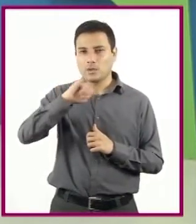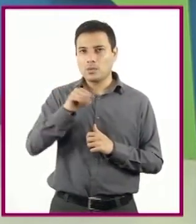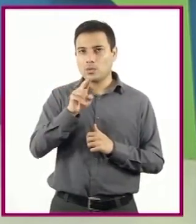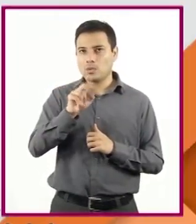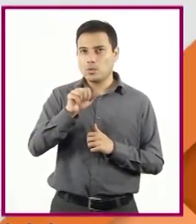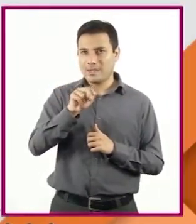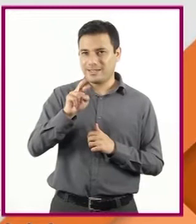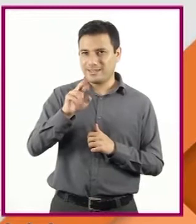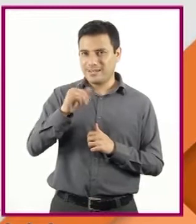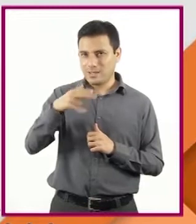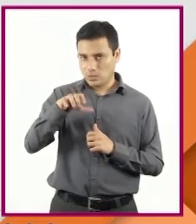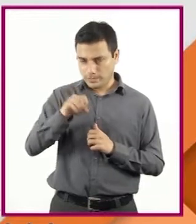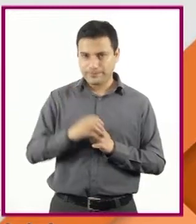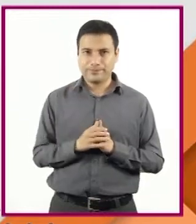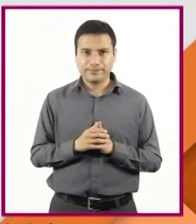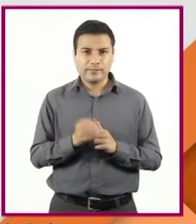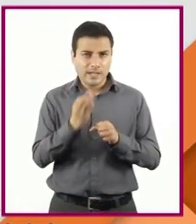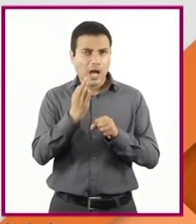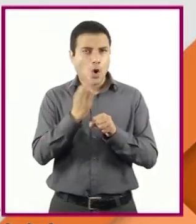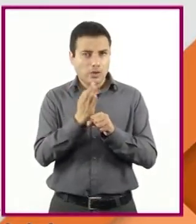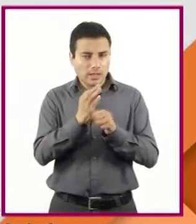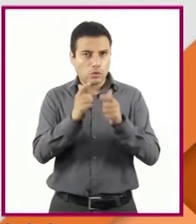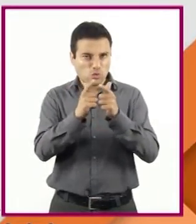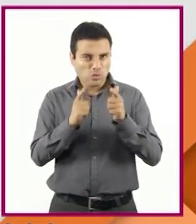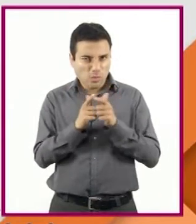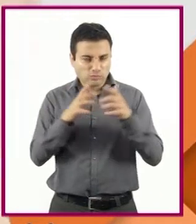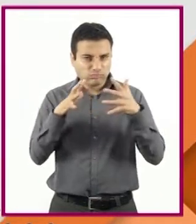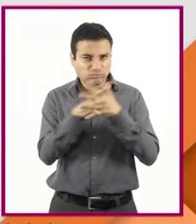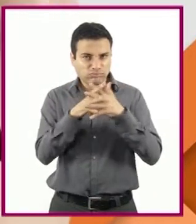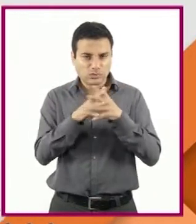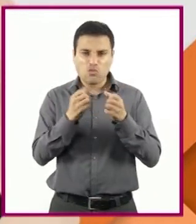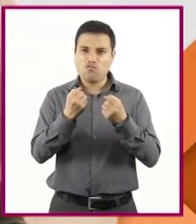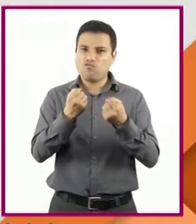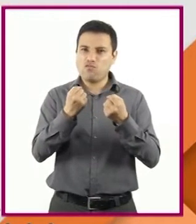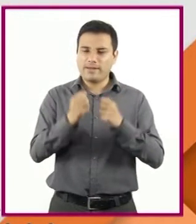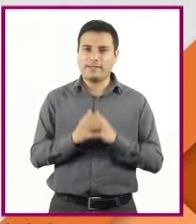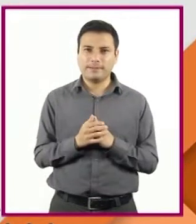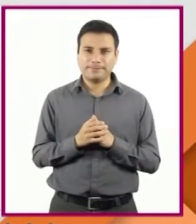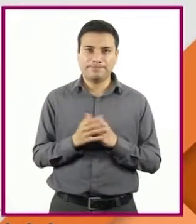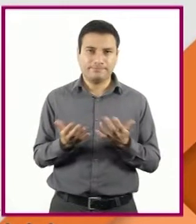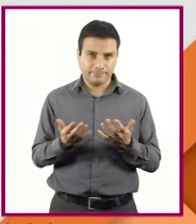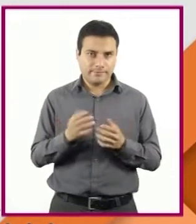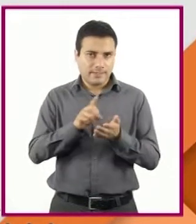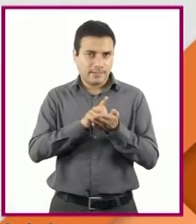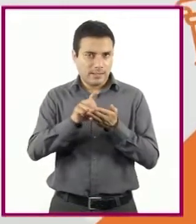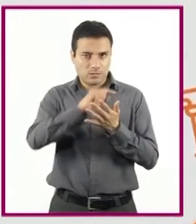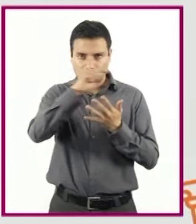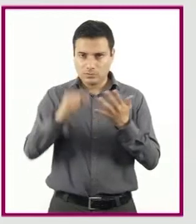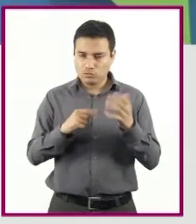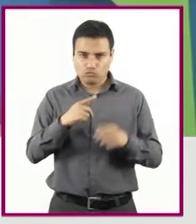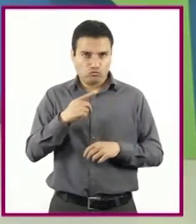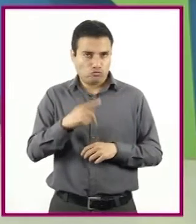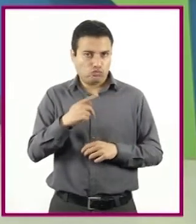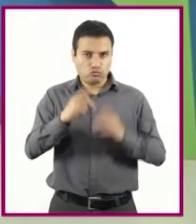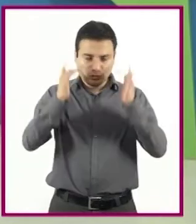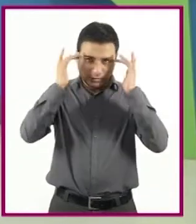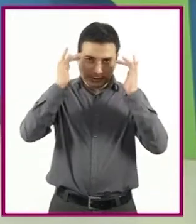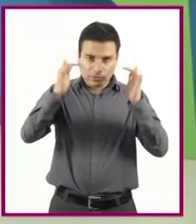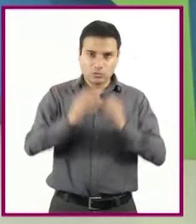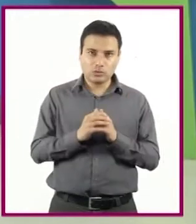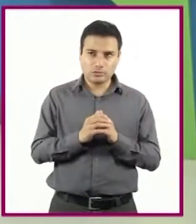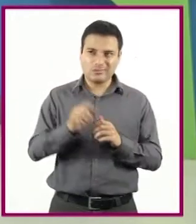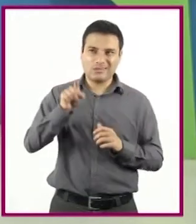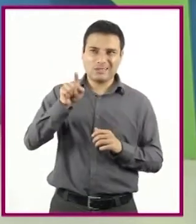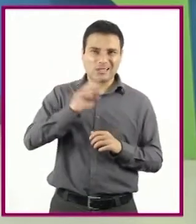Riaño. El movimiento actual es grande y mucho más cuando se trata de recobrar derechos santos, usurpados por unos